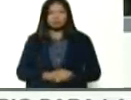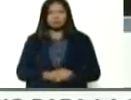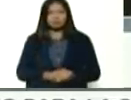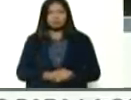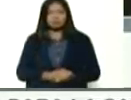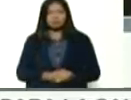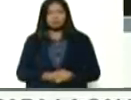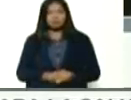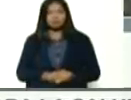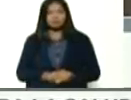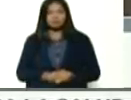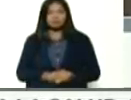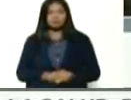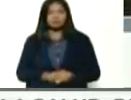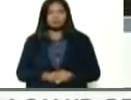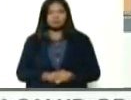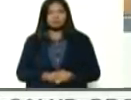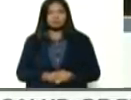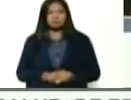comentario